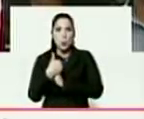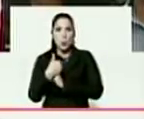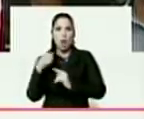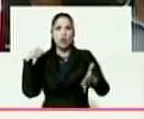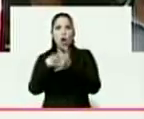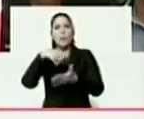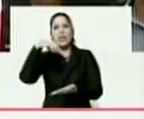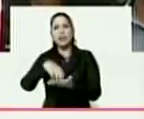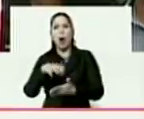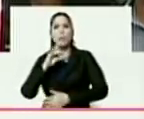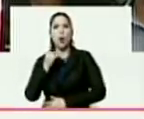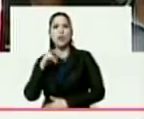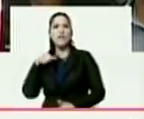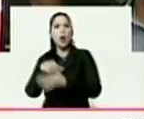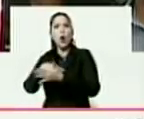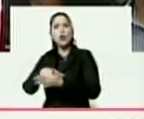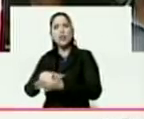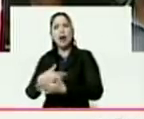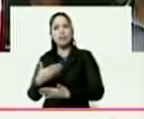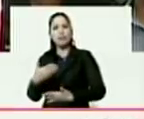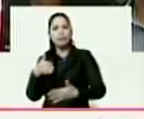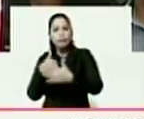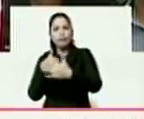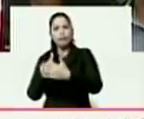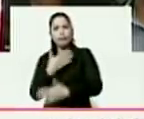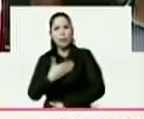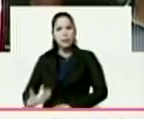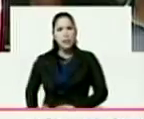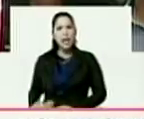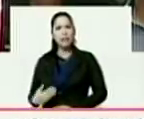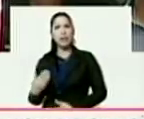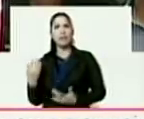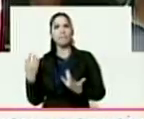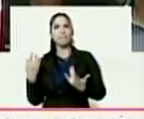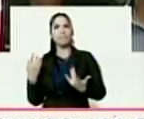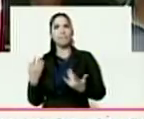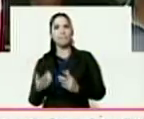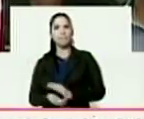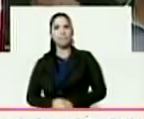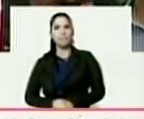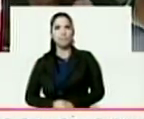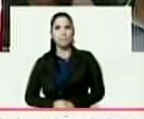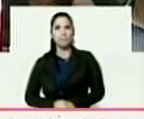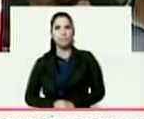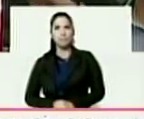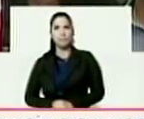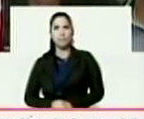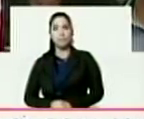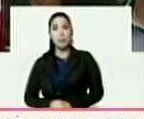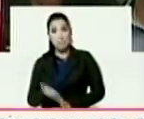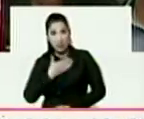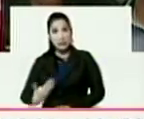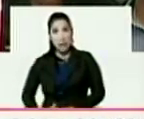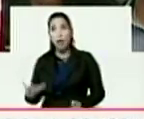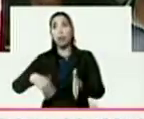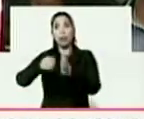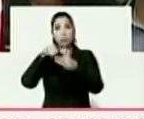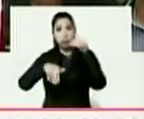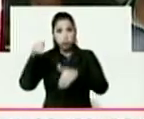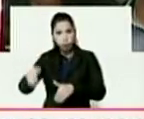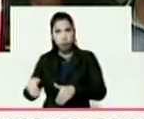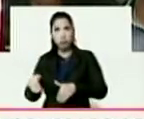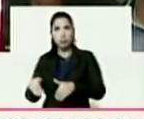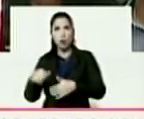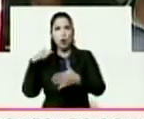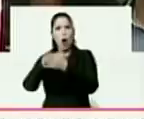contra un presidente en ejercicio pero además que era un presidente reelecto y la mango del prestado y se